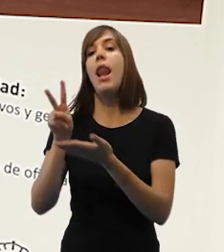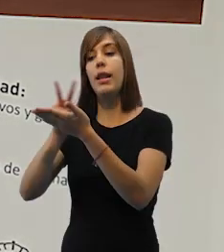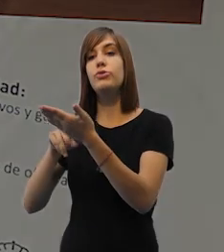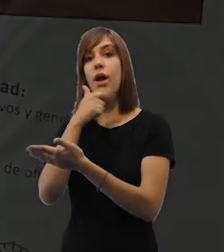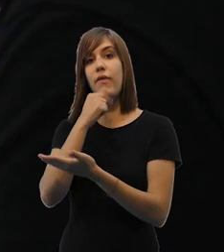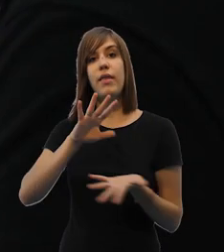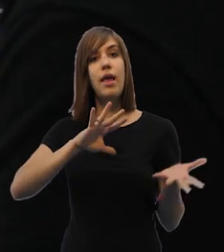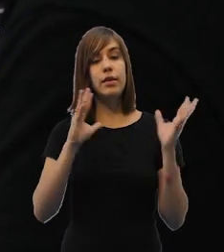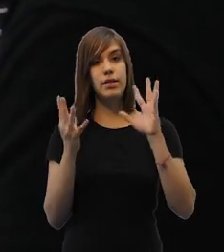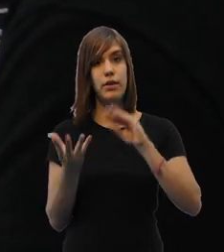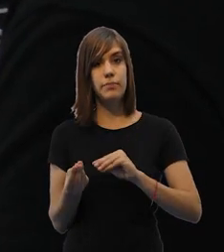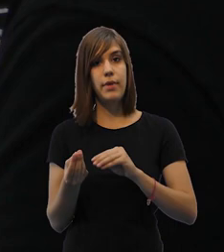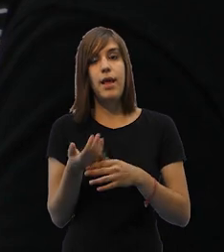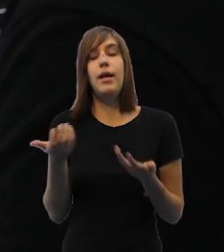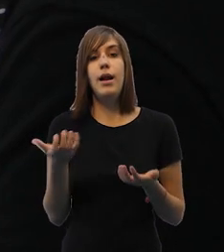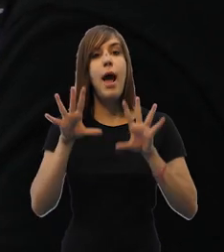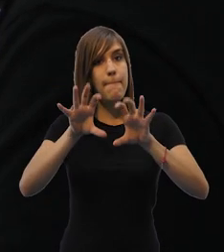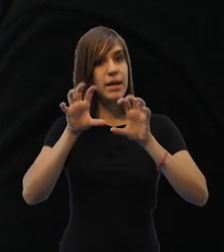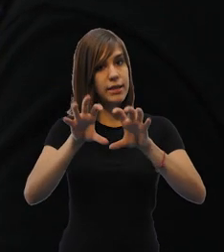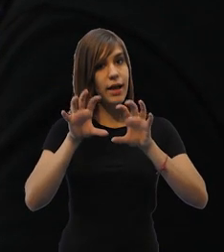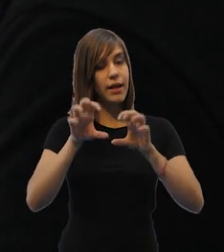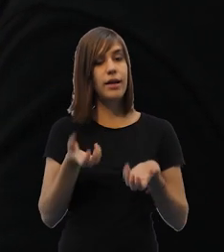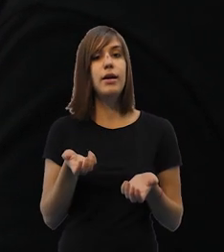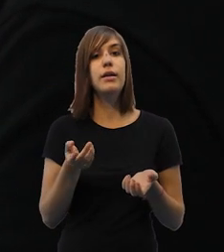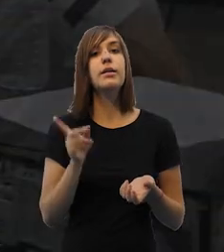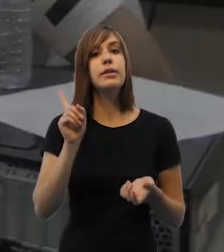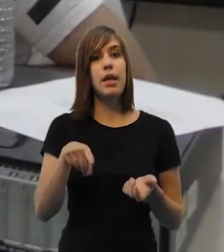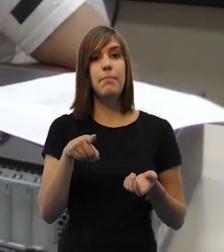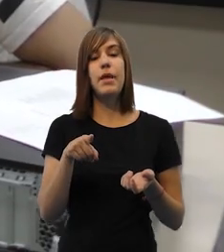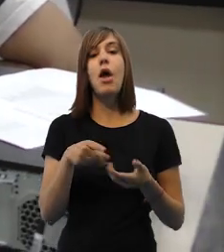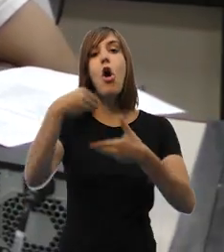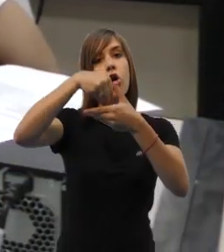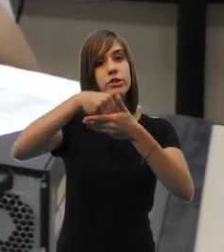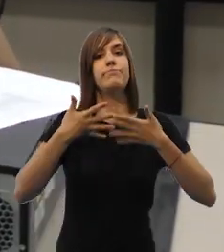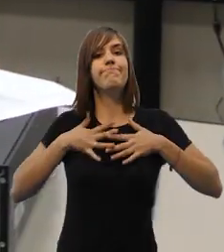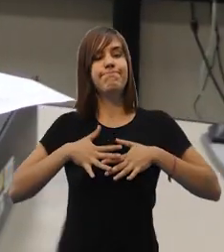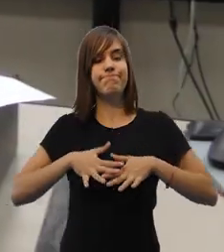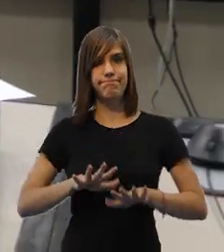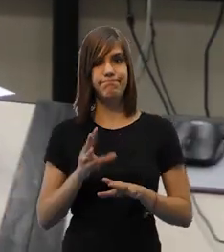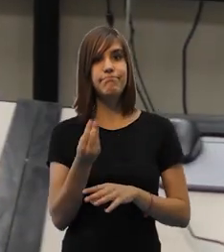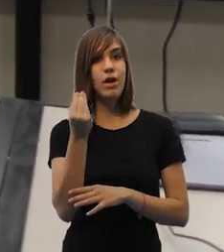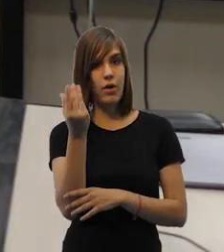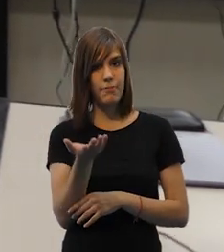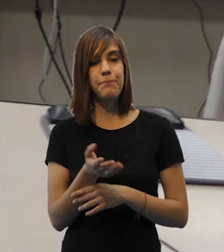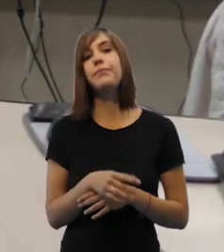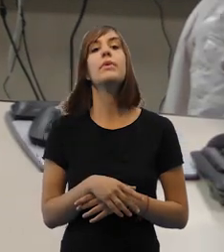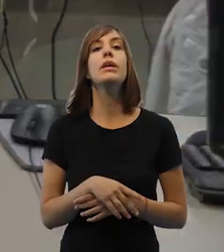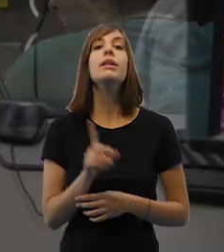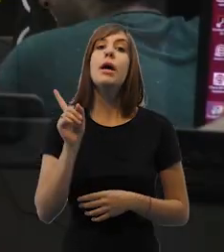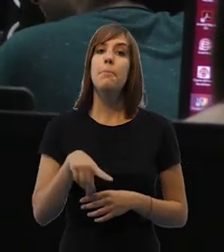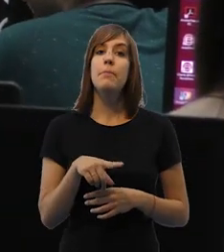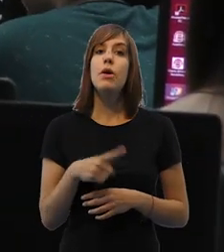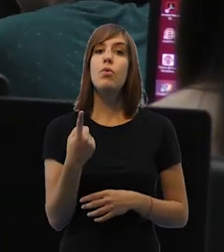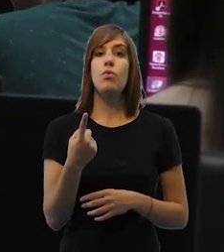facilitar el aprendizaje y la adquisición de contenidos y tenemos